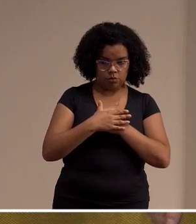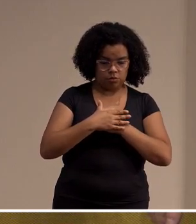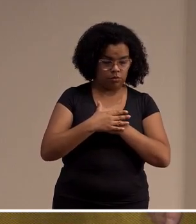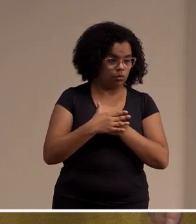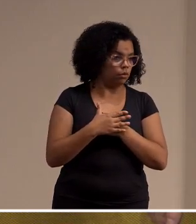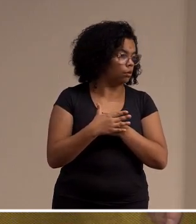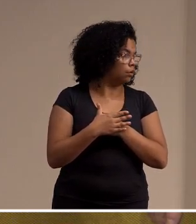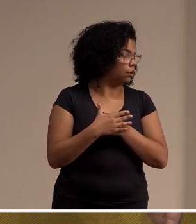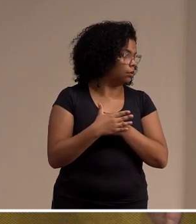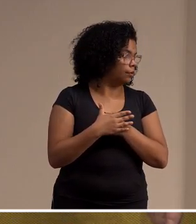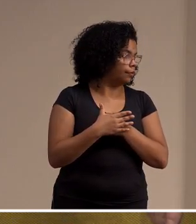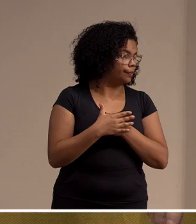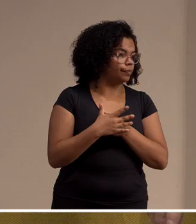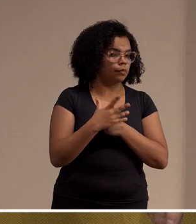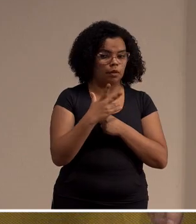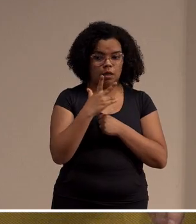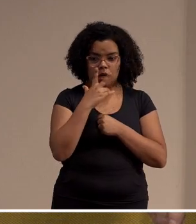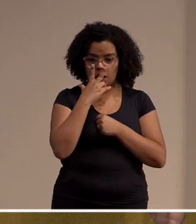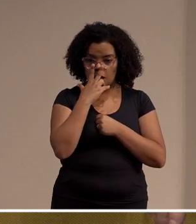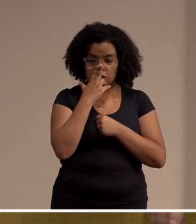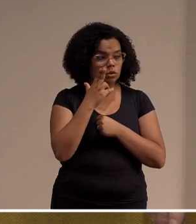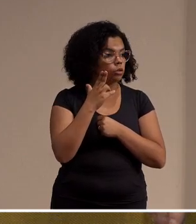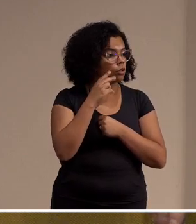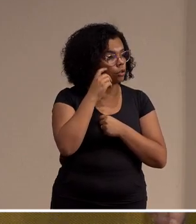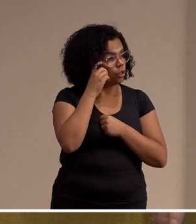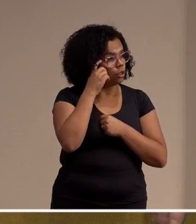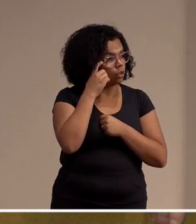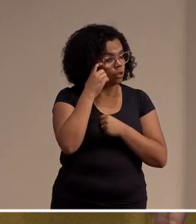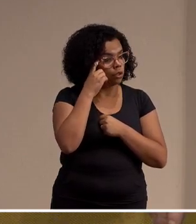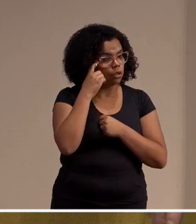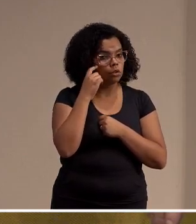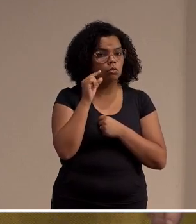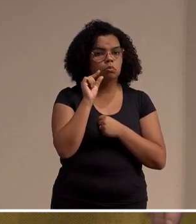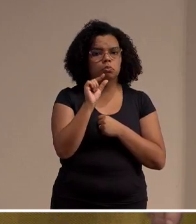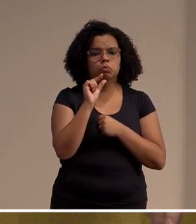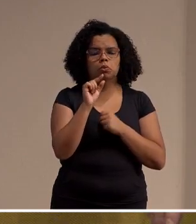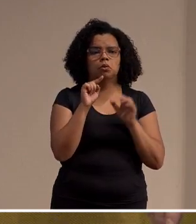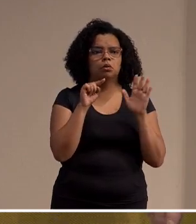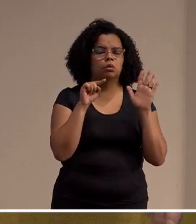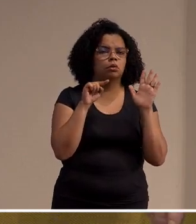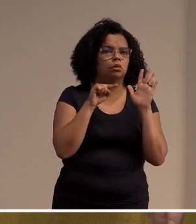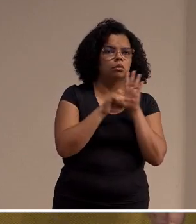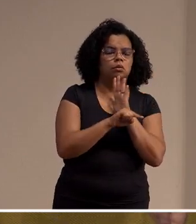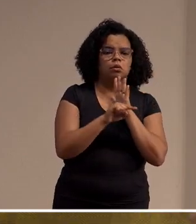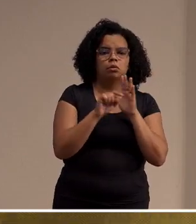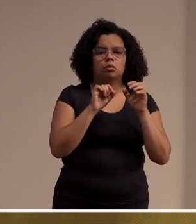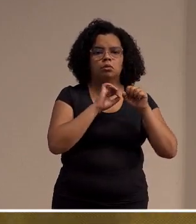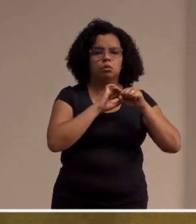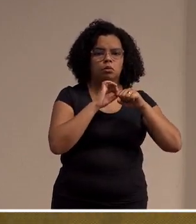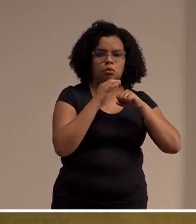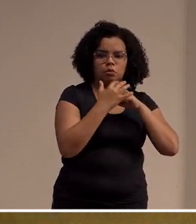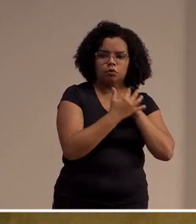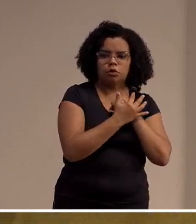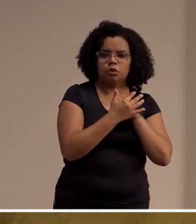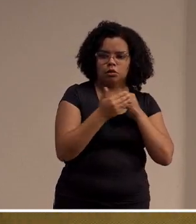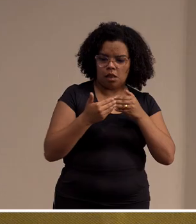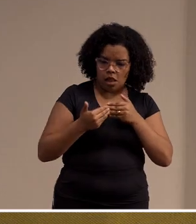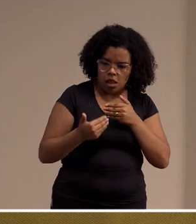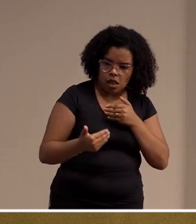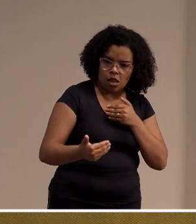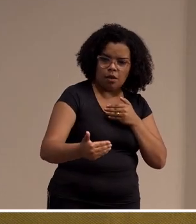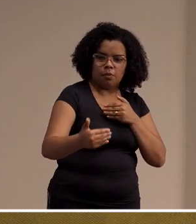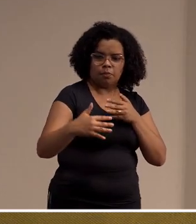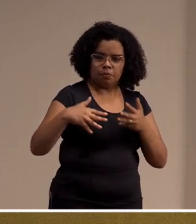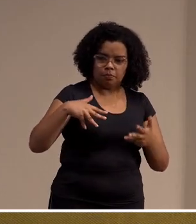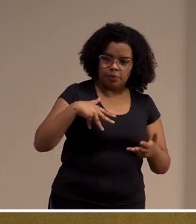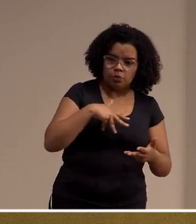sí, achei loco esa cuestión de que COVID como se extendió a todo el